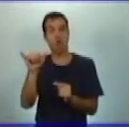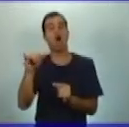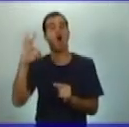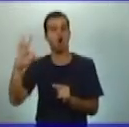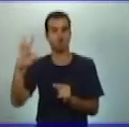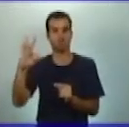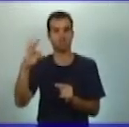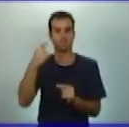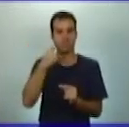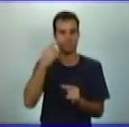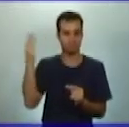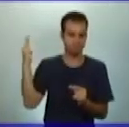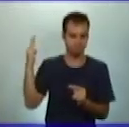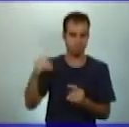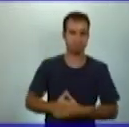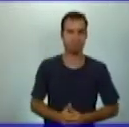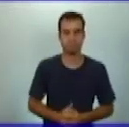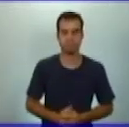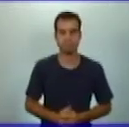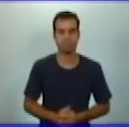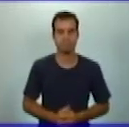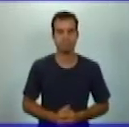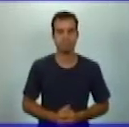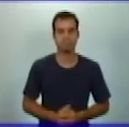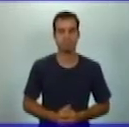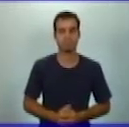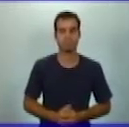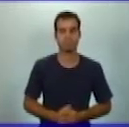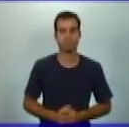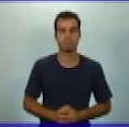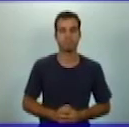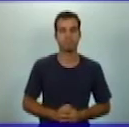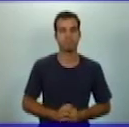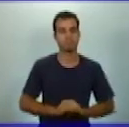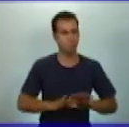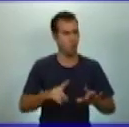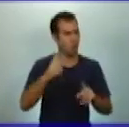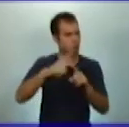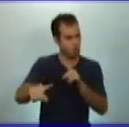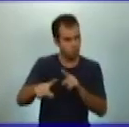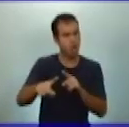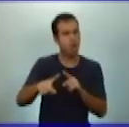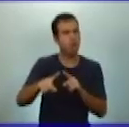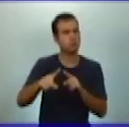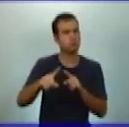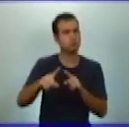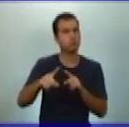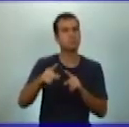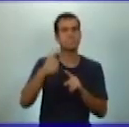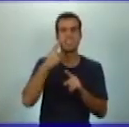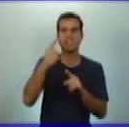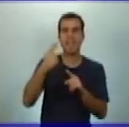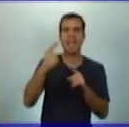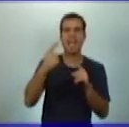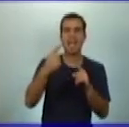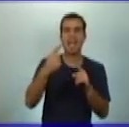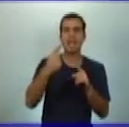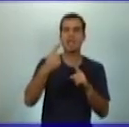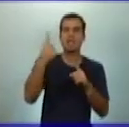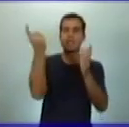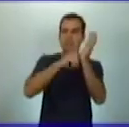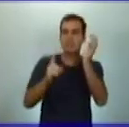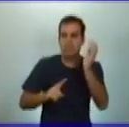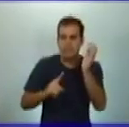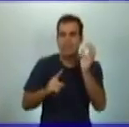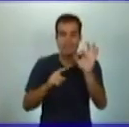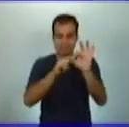Z mayúscula. Pero además podemos también tener otra información. ¿Cuál es la carga nuclear? ¿Cuál es la carga del